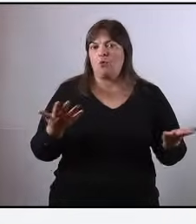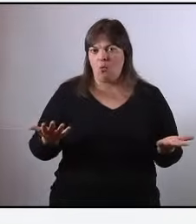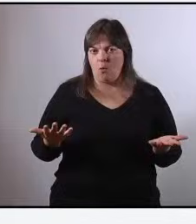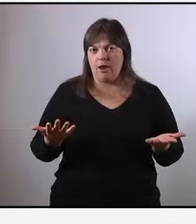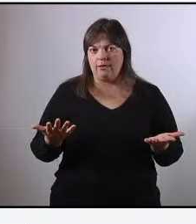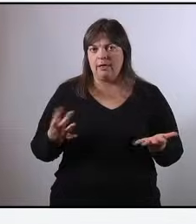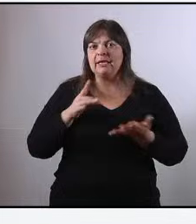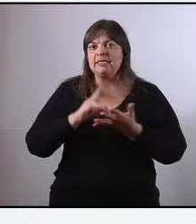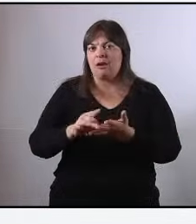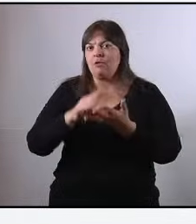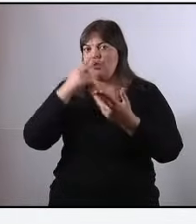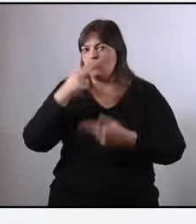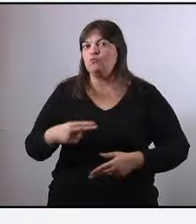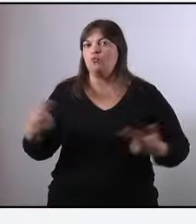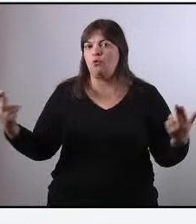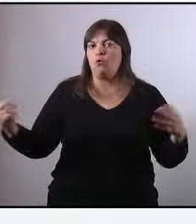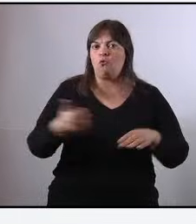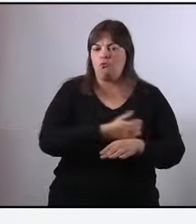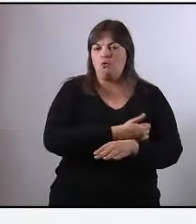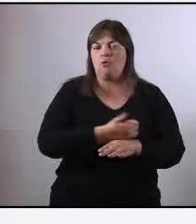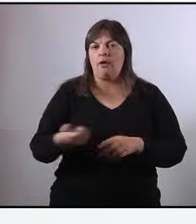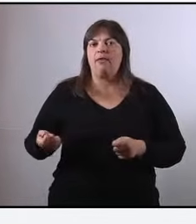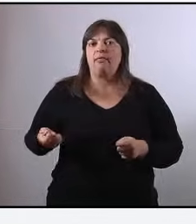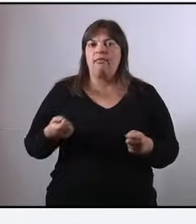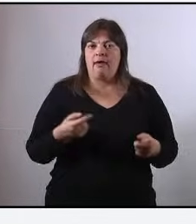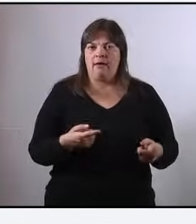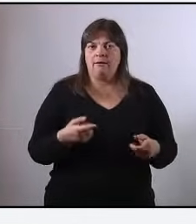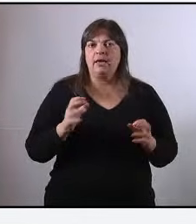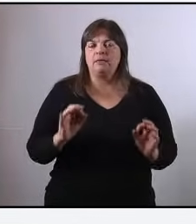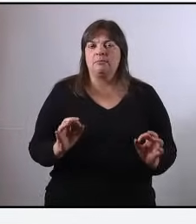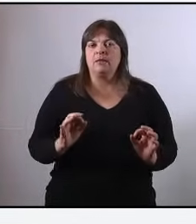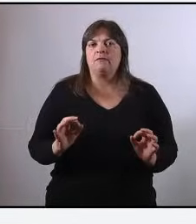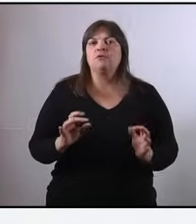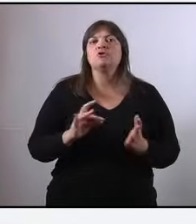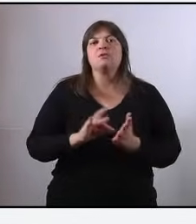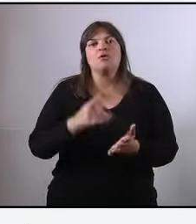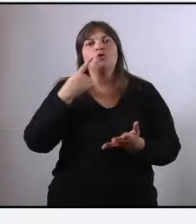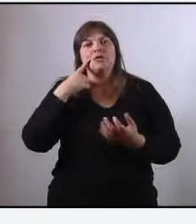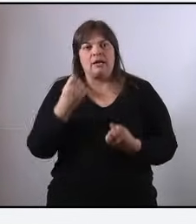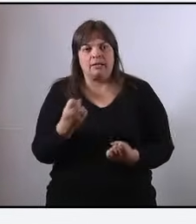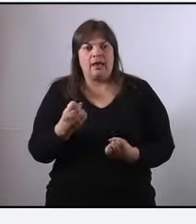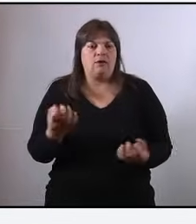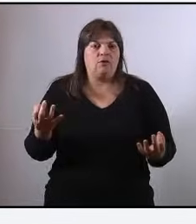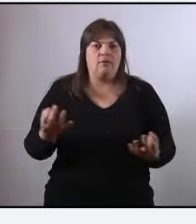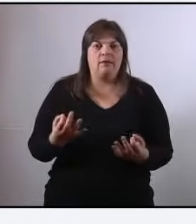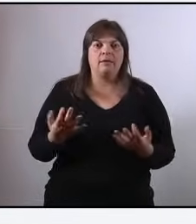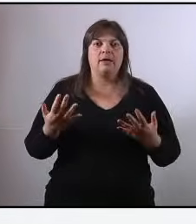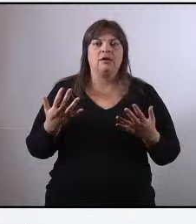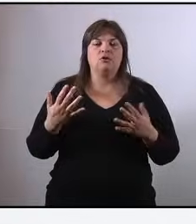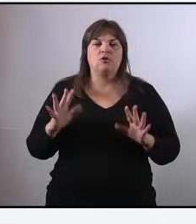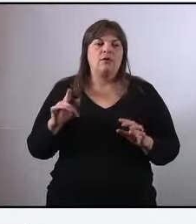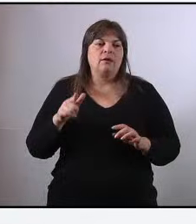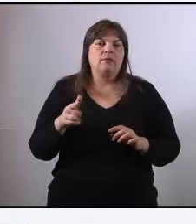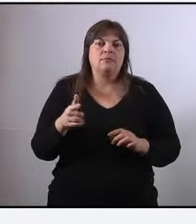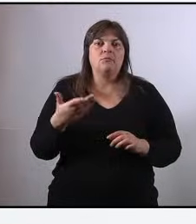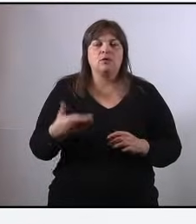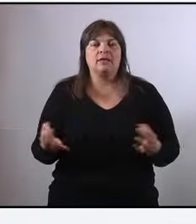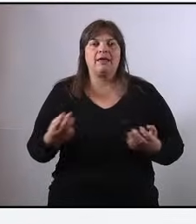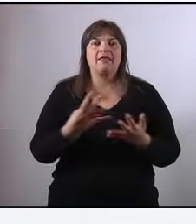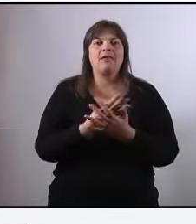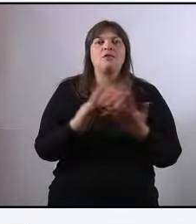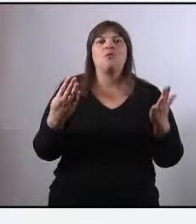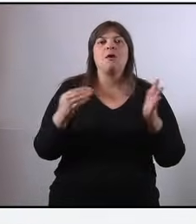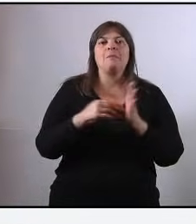prestación de servicios públicos a los ciudadanos y, en particular, de servicios sanitarios. Lo que está en juego es que